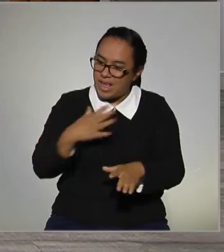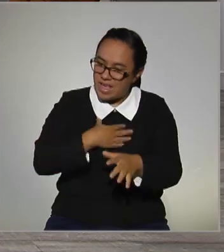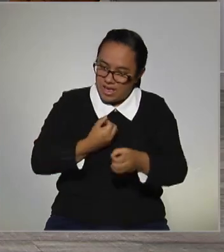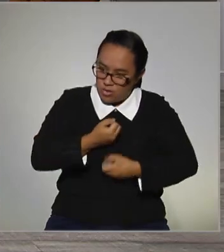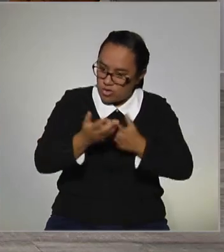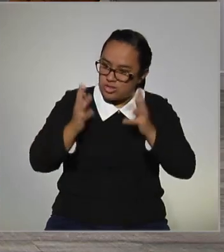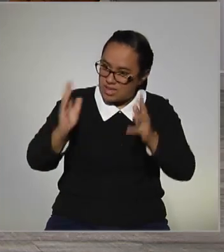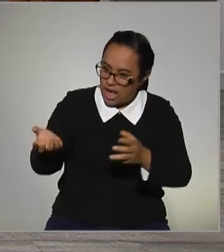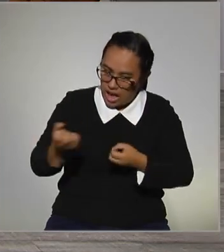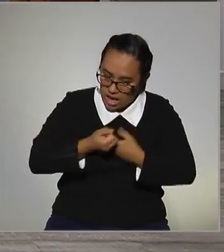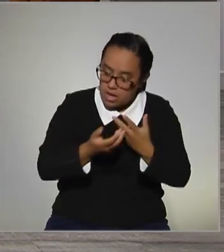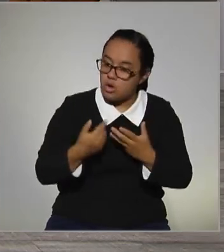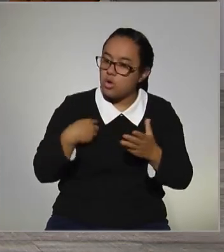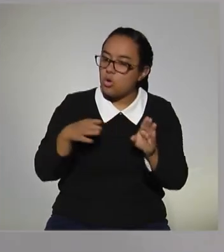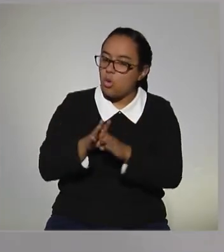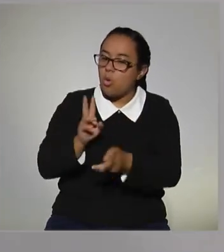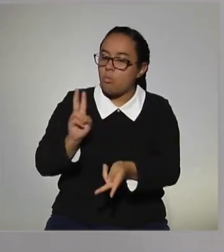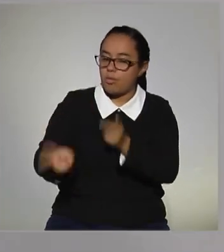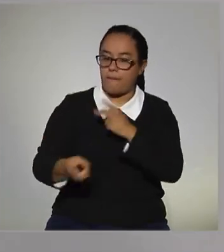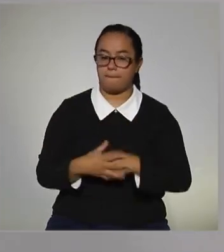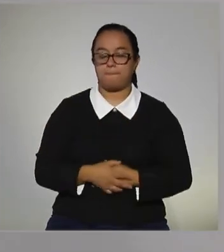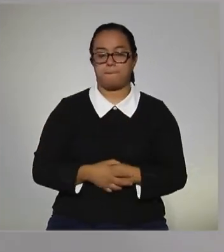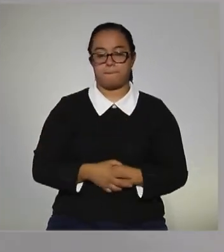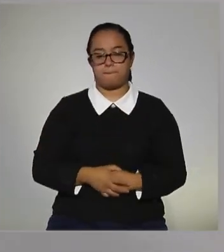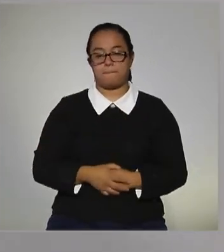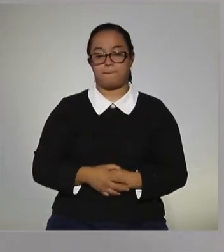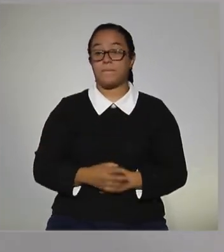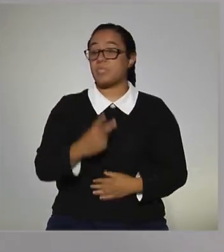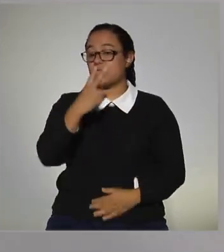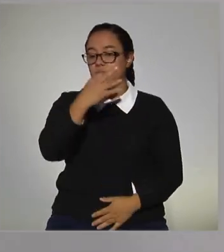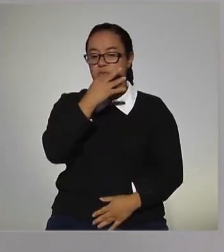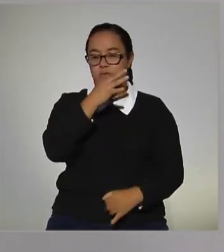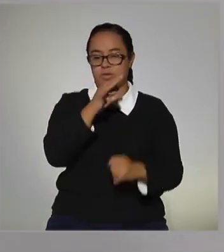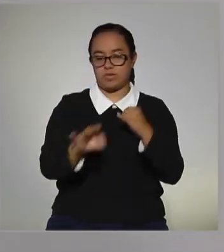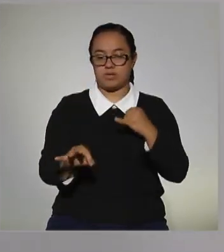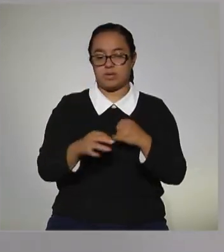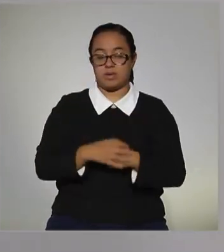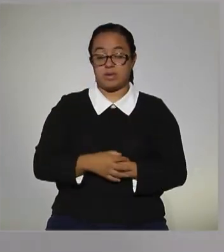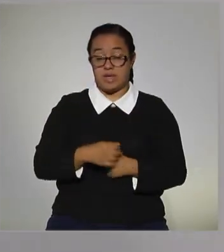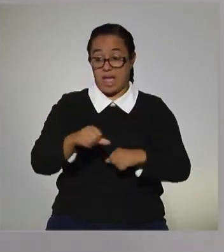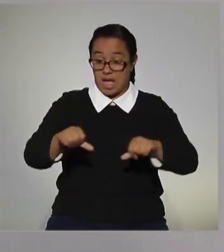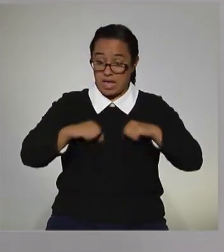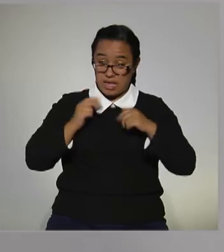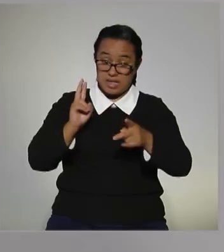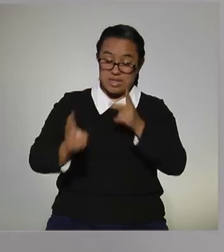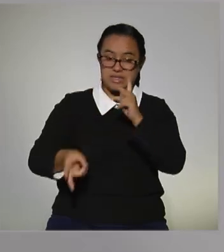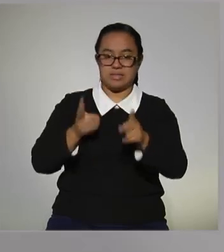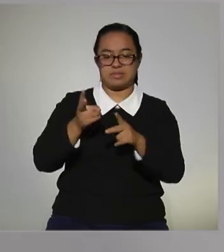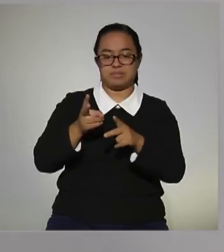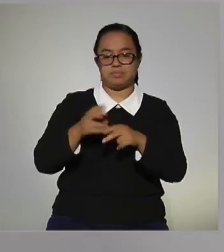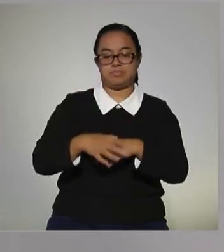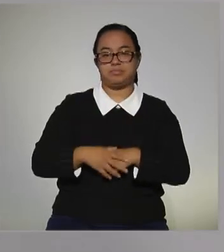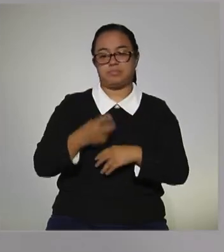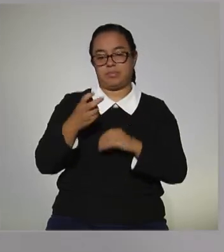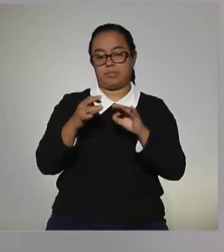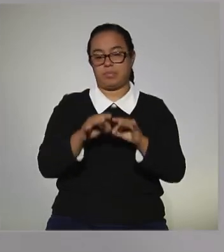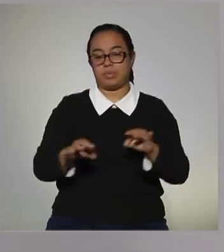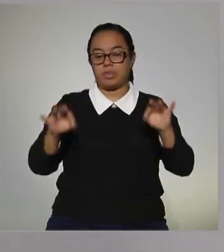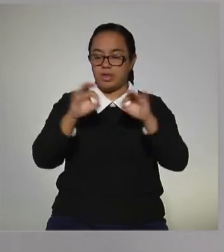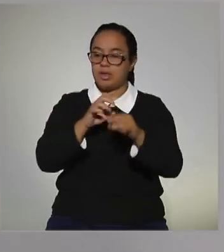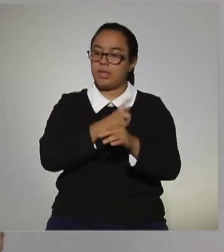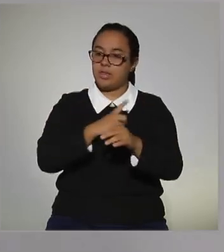Claro. Entonces, para empezar, para el adolescente, para los niños, es muy, muy importante